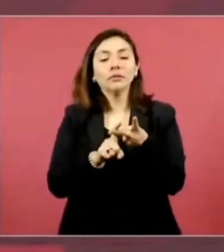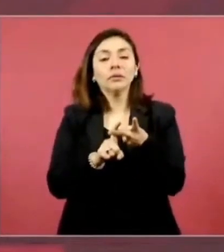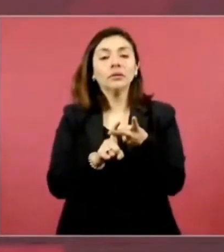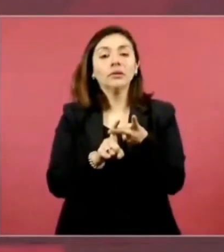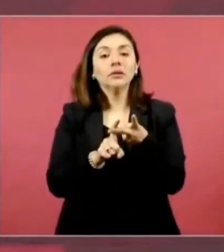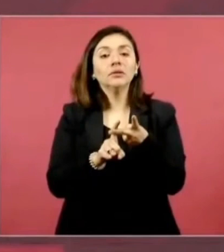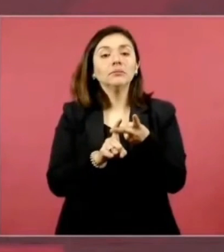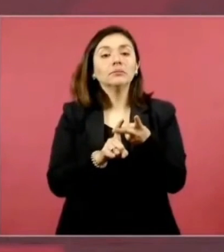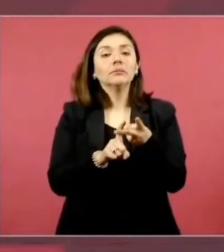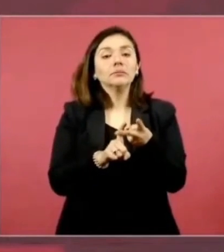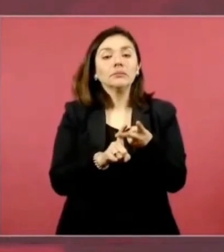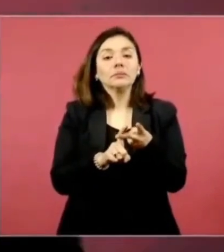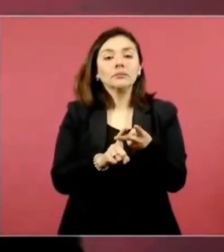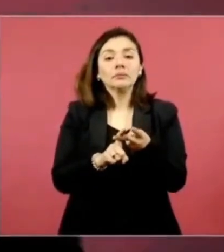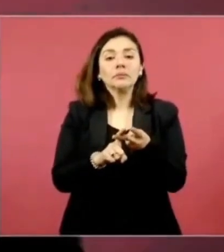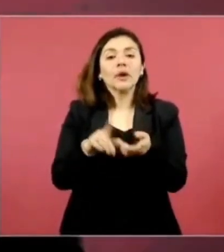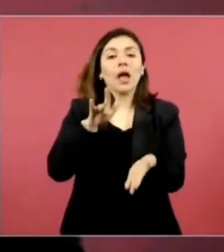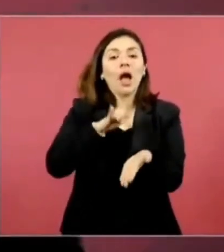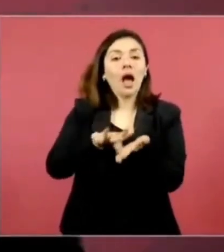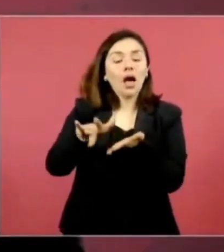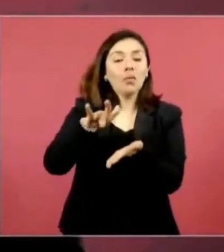los apoyos